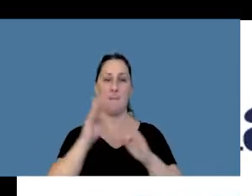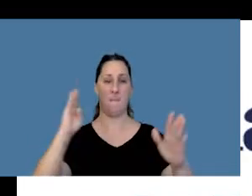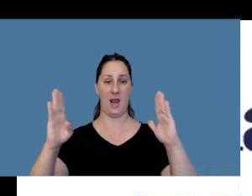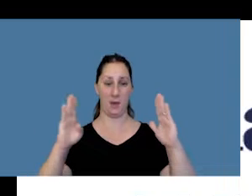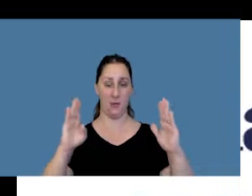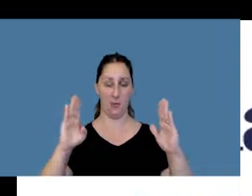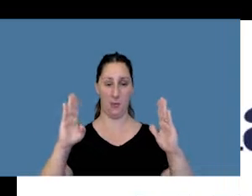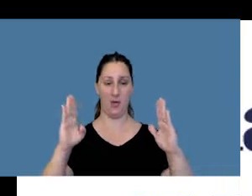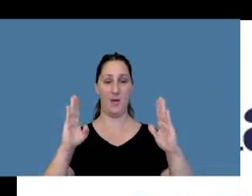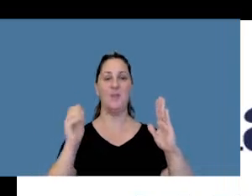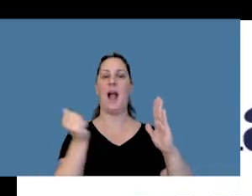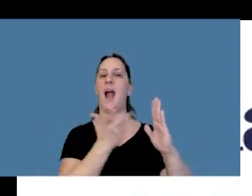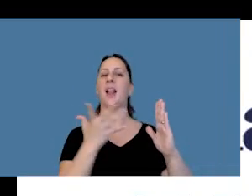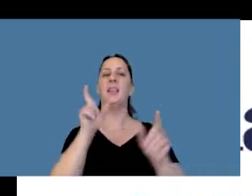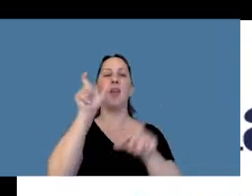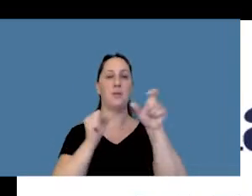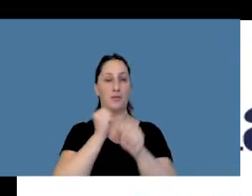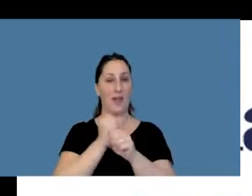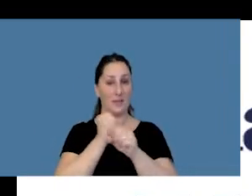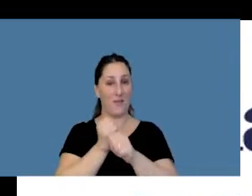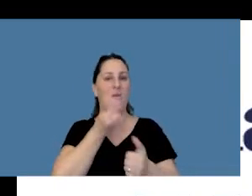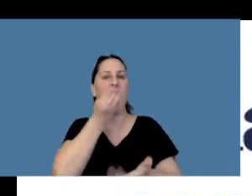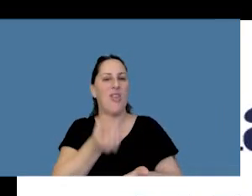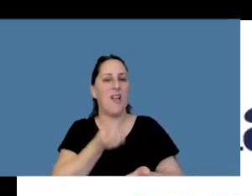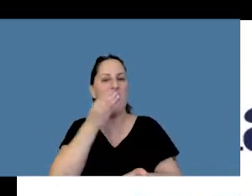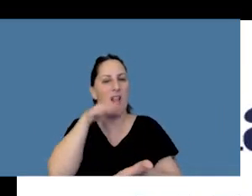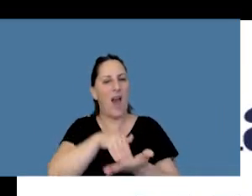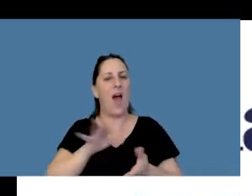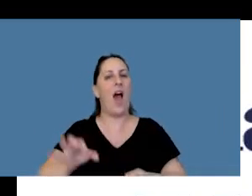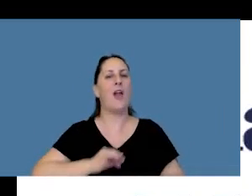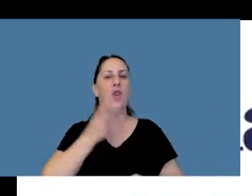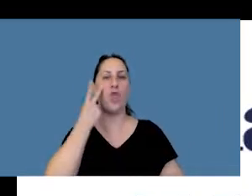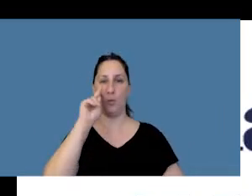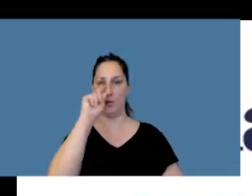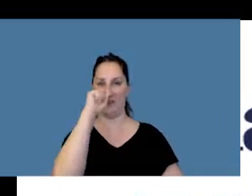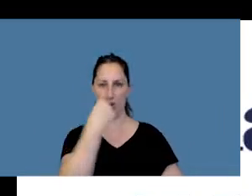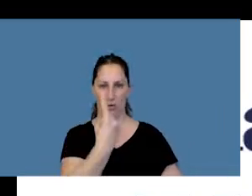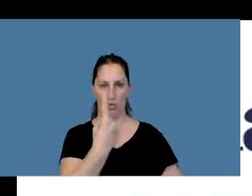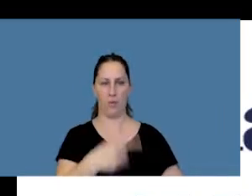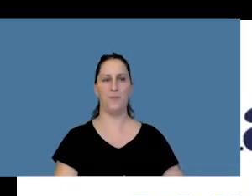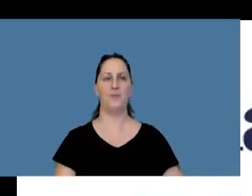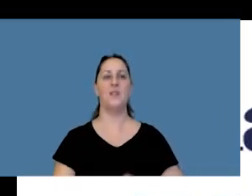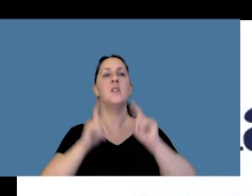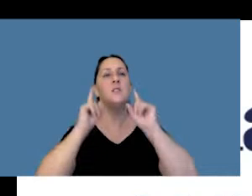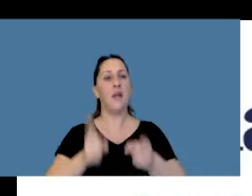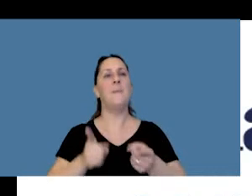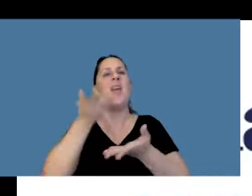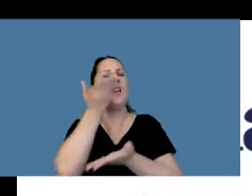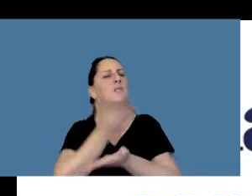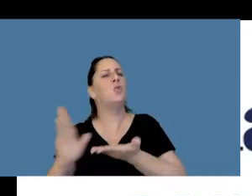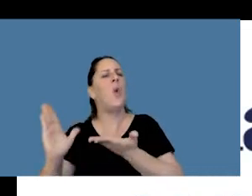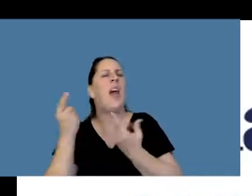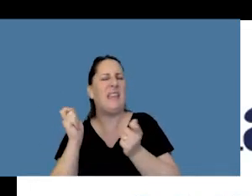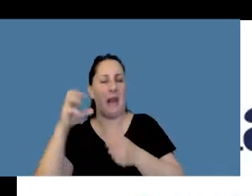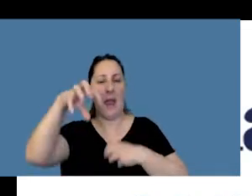la cantidad de trabajadores que venía declarando durante el año 2021. También se excluyen empresas que